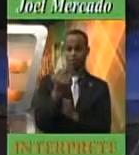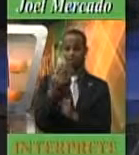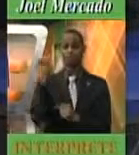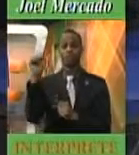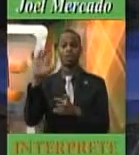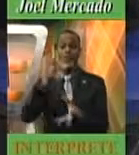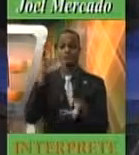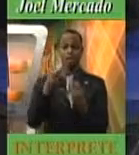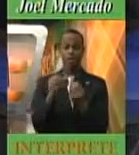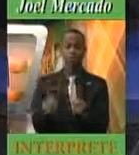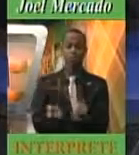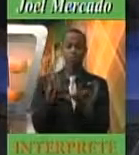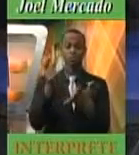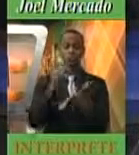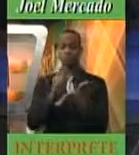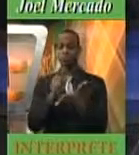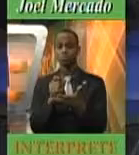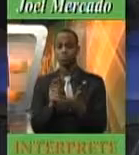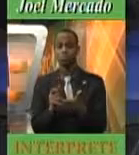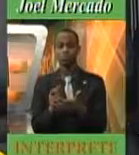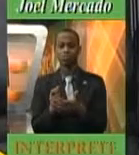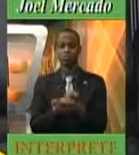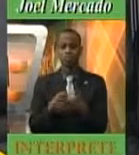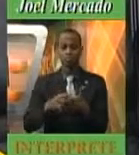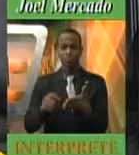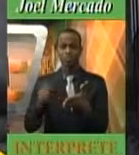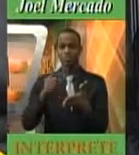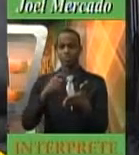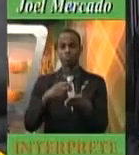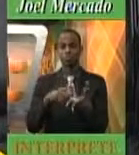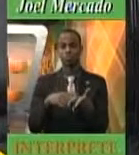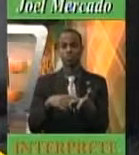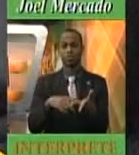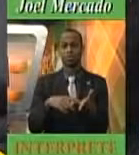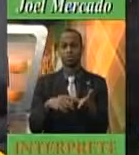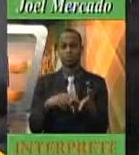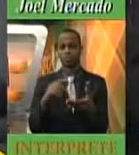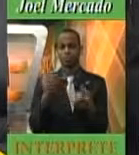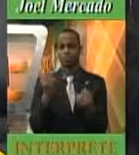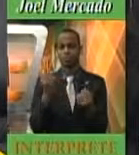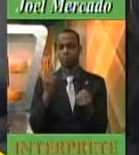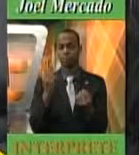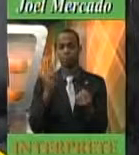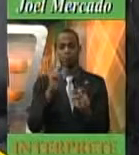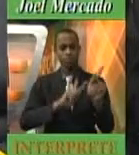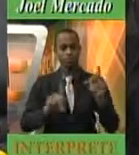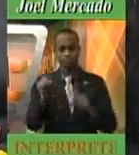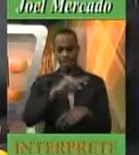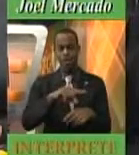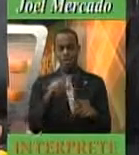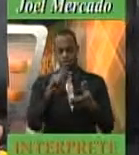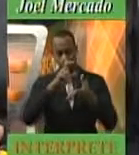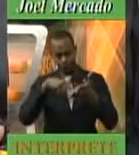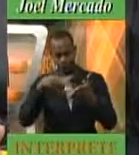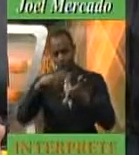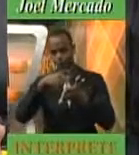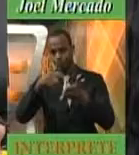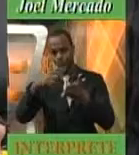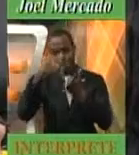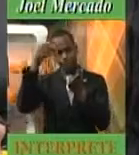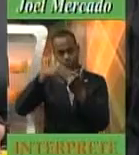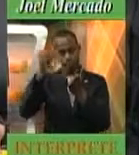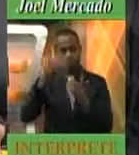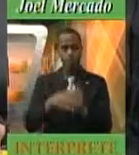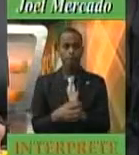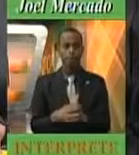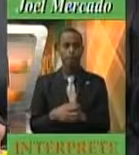alfabetizado en el programa. O sea, vamos a hablar. ¿Cuántas personas se han alfabetizado? Si nosotros vamos a hablar,